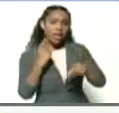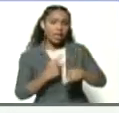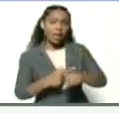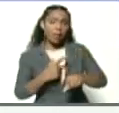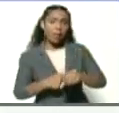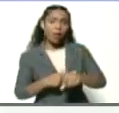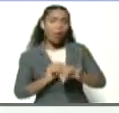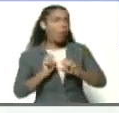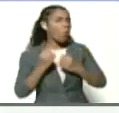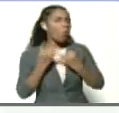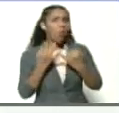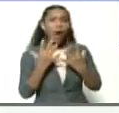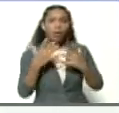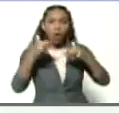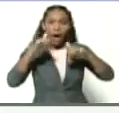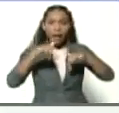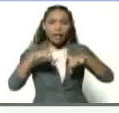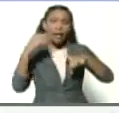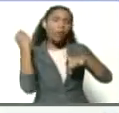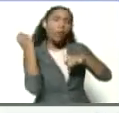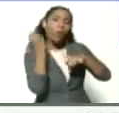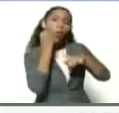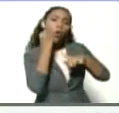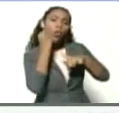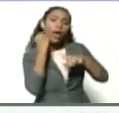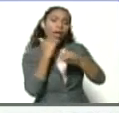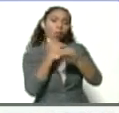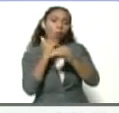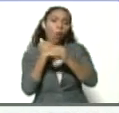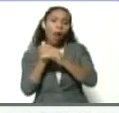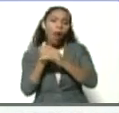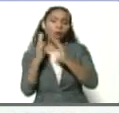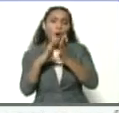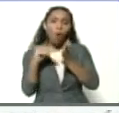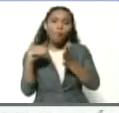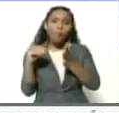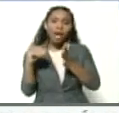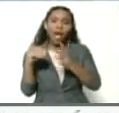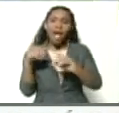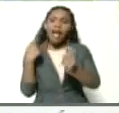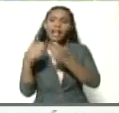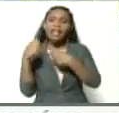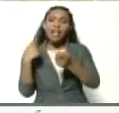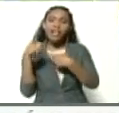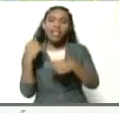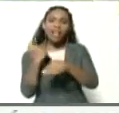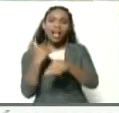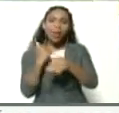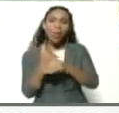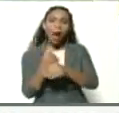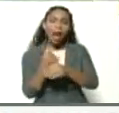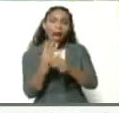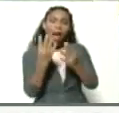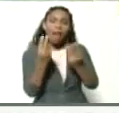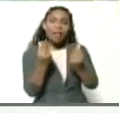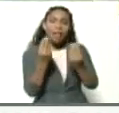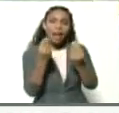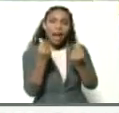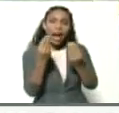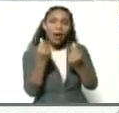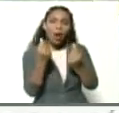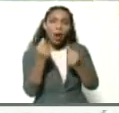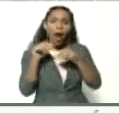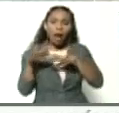¿Cuántos Judas hay en este mundo que se venden por cuatro monedas al imperio de turno